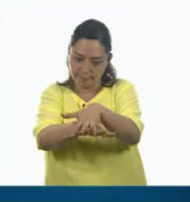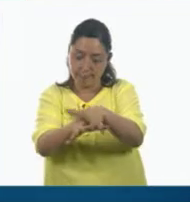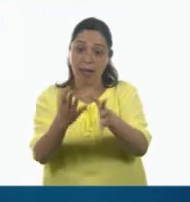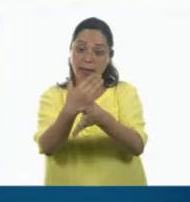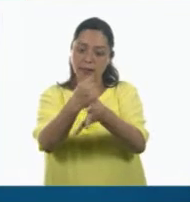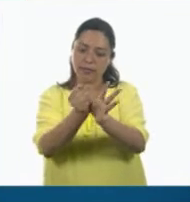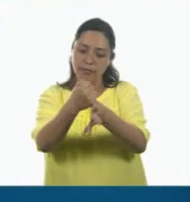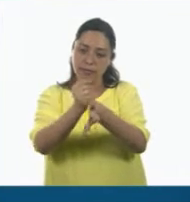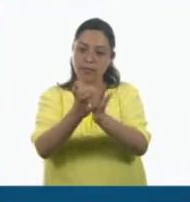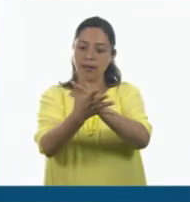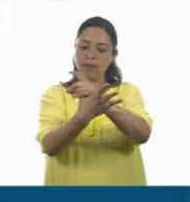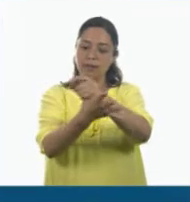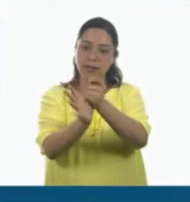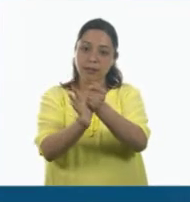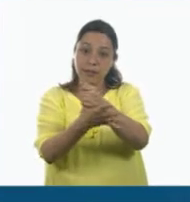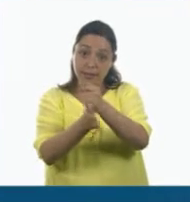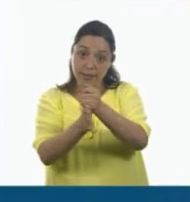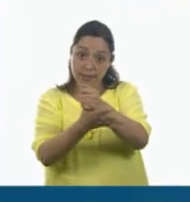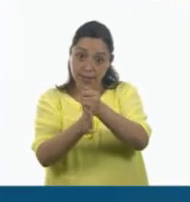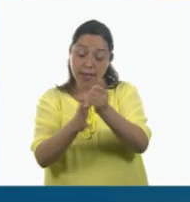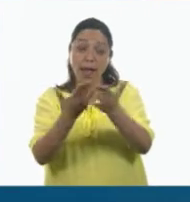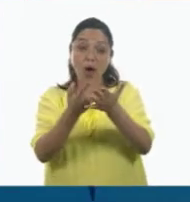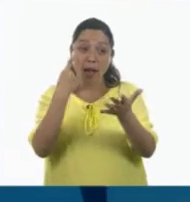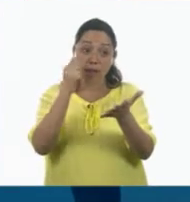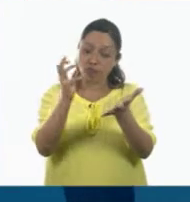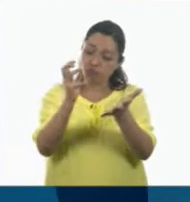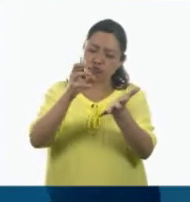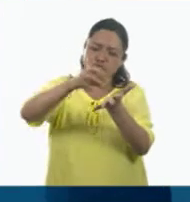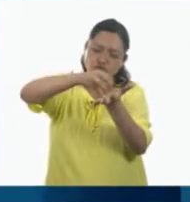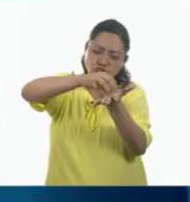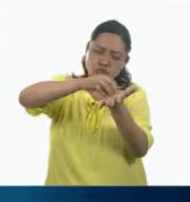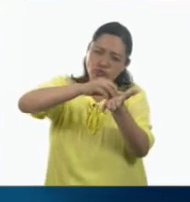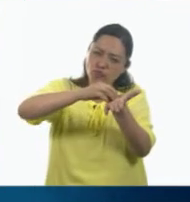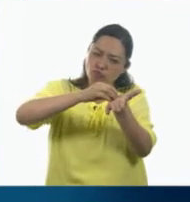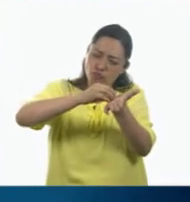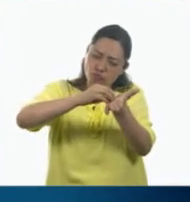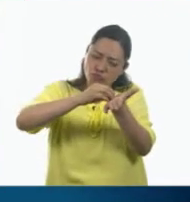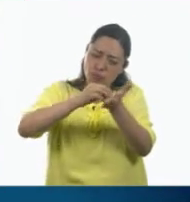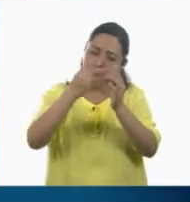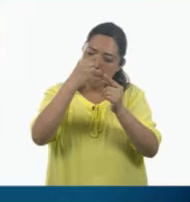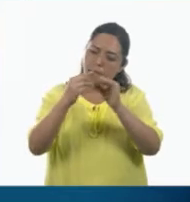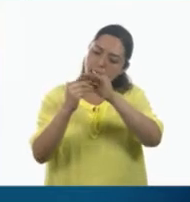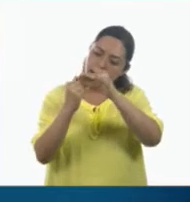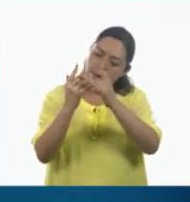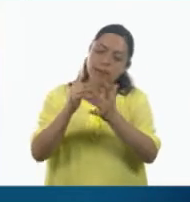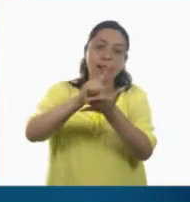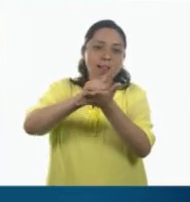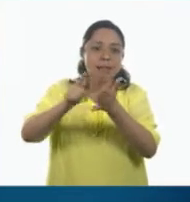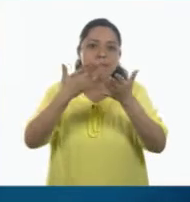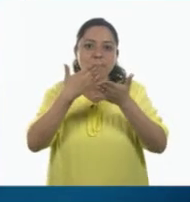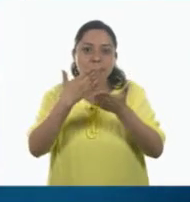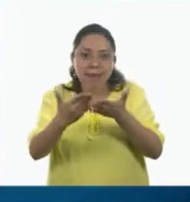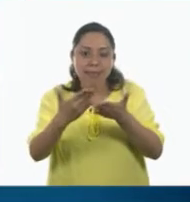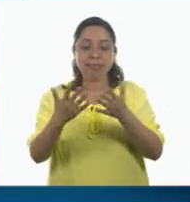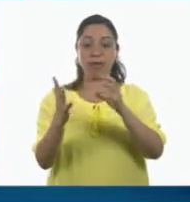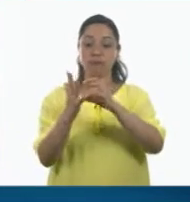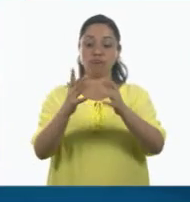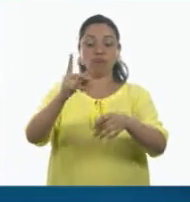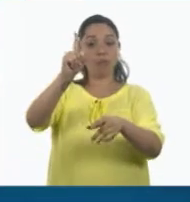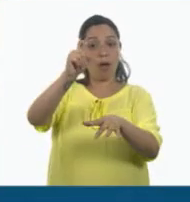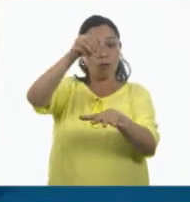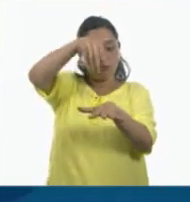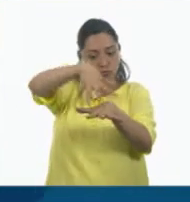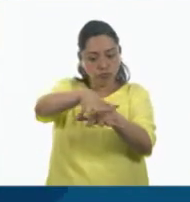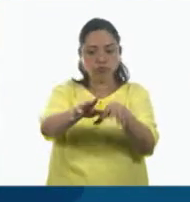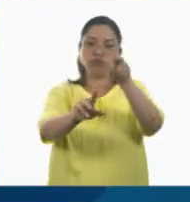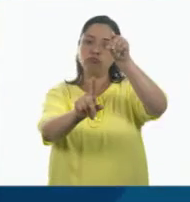dedos. Ahora haz como que rasguñas la palma de tus manos para lavar tus uñas. Enjuaga tus manos con